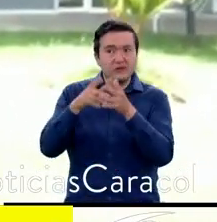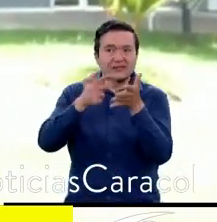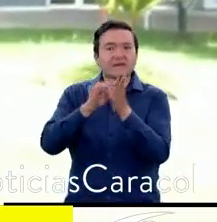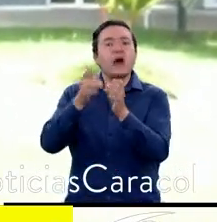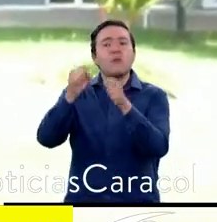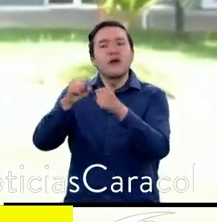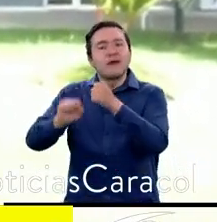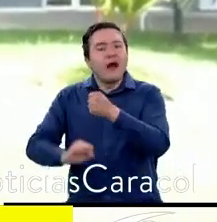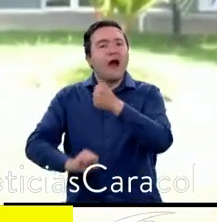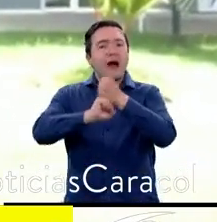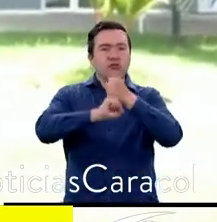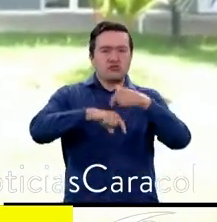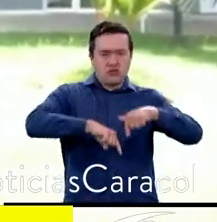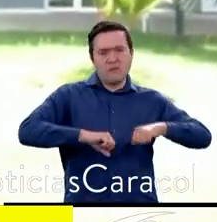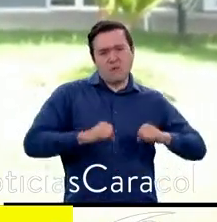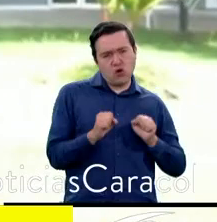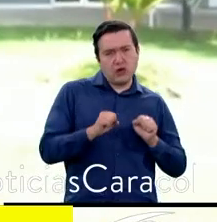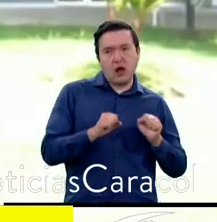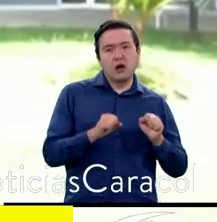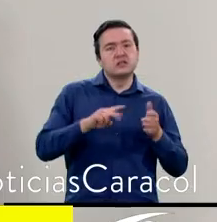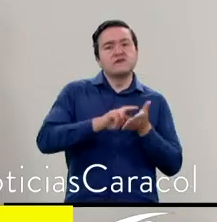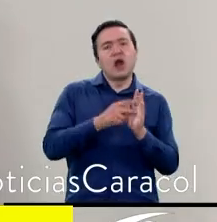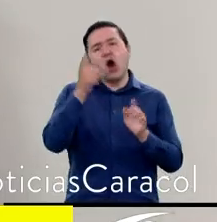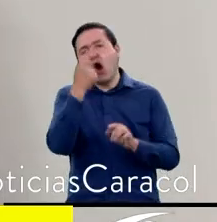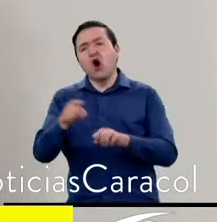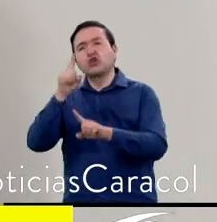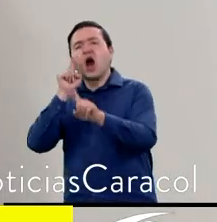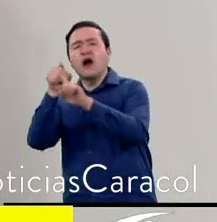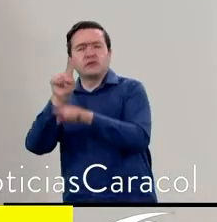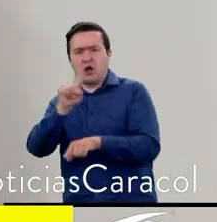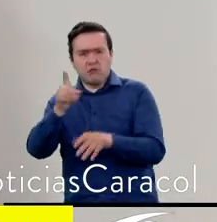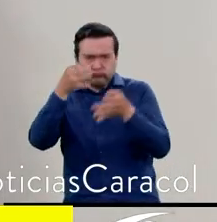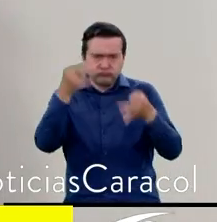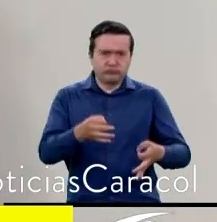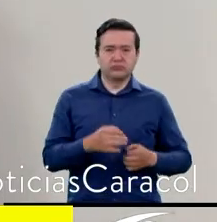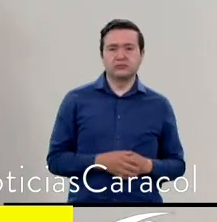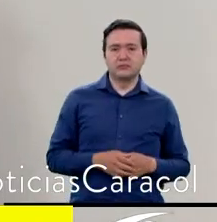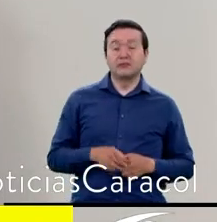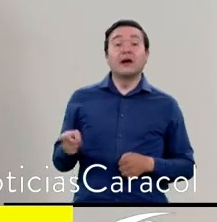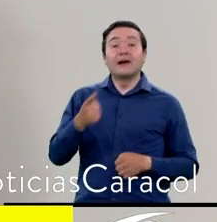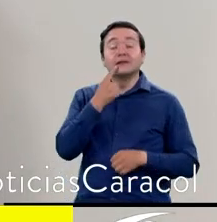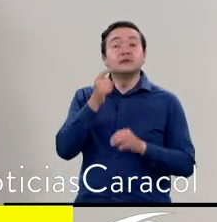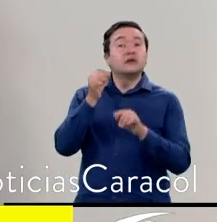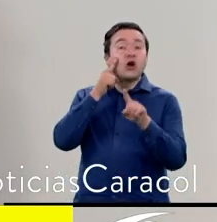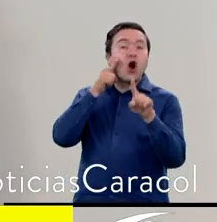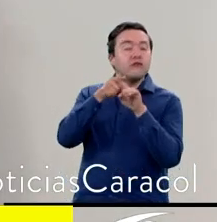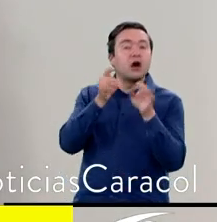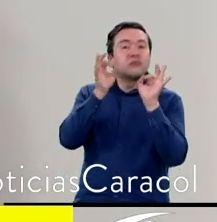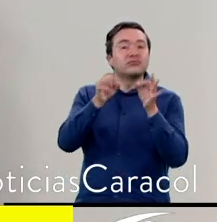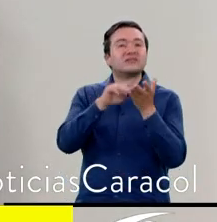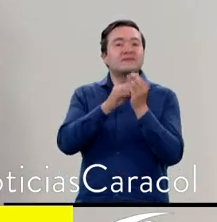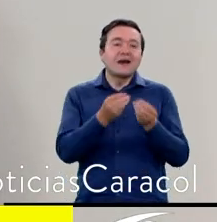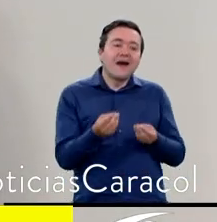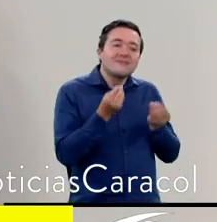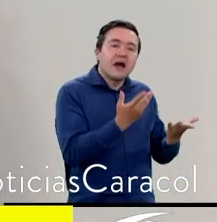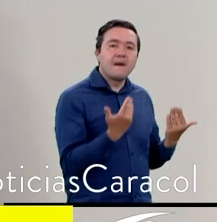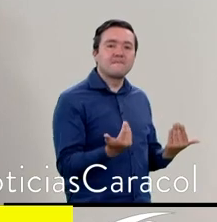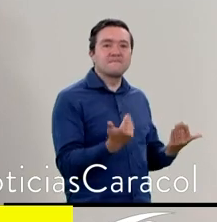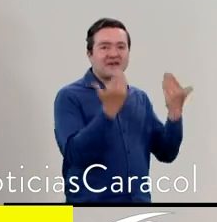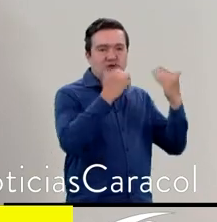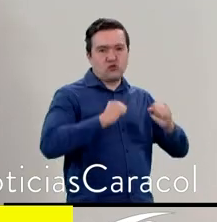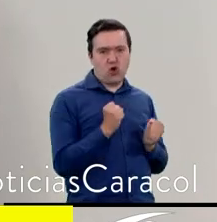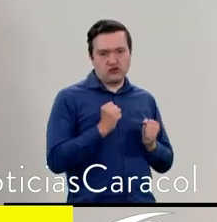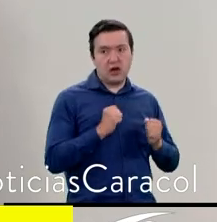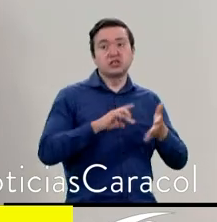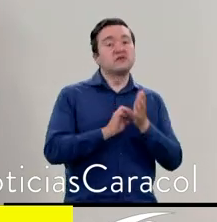Desarrollo y no otros objetivos de carácter político. Responda a una agenda de verdadero beneficio para Bogotá, que no vaya a ser